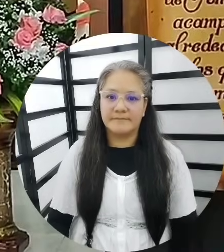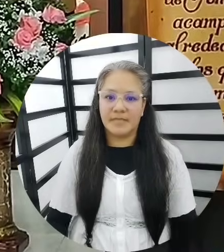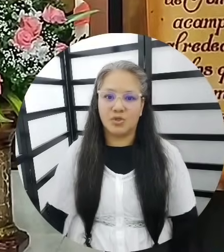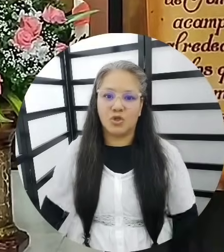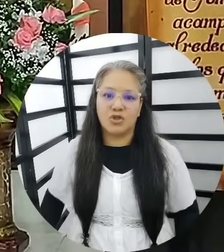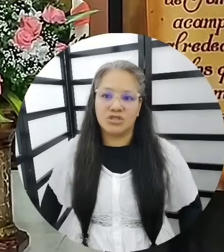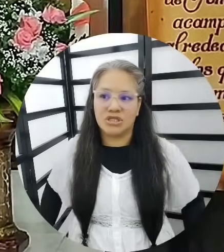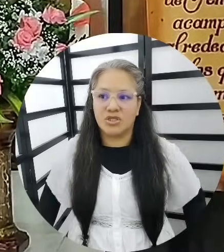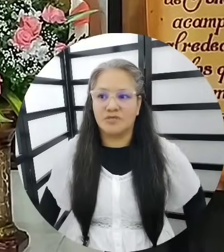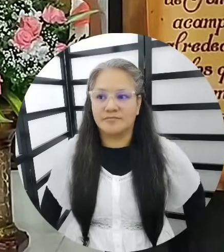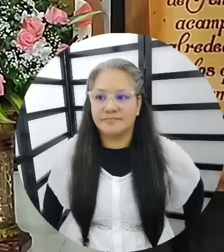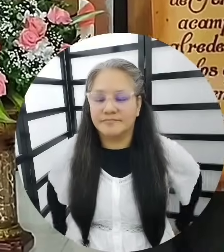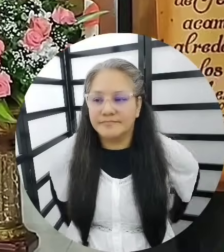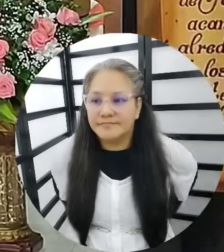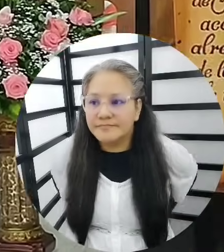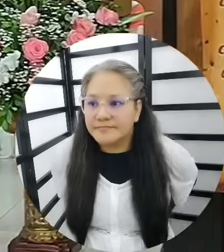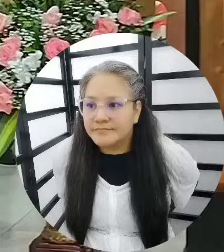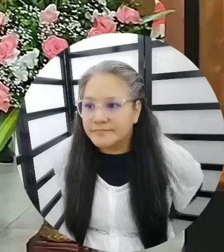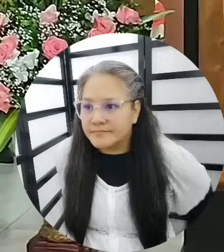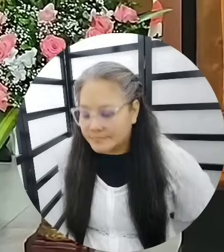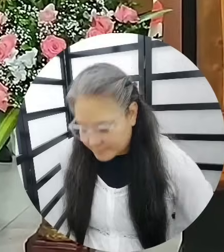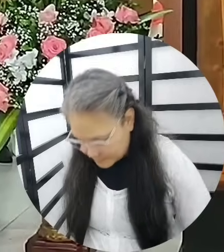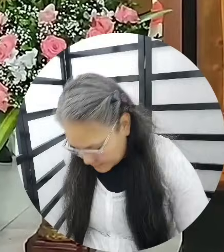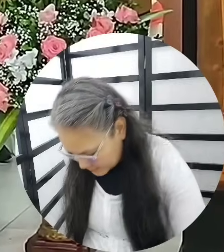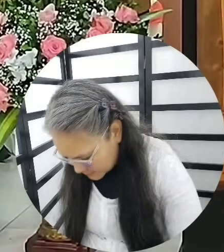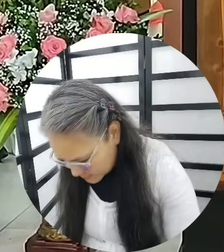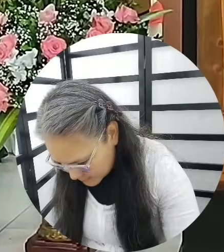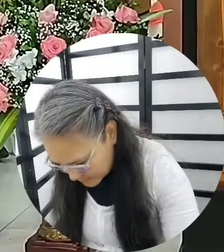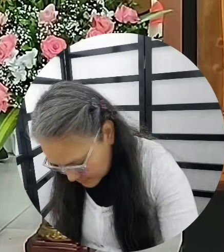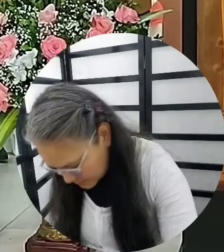hipócritas? ¿Dónde? ¿Dónde no hay hipócritas?